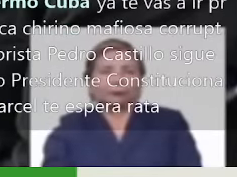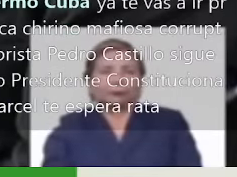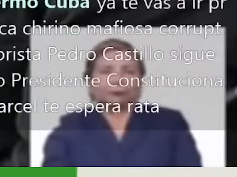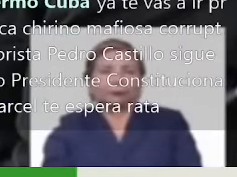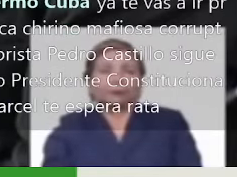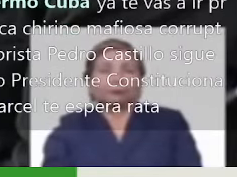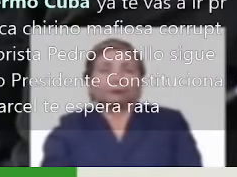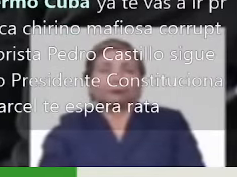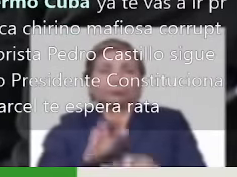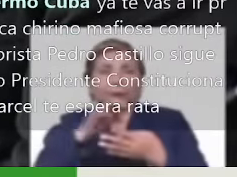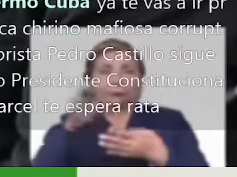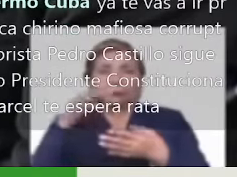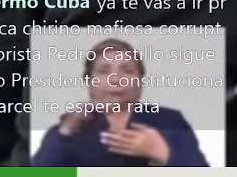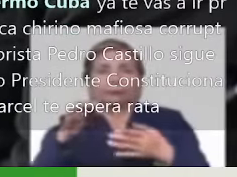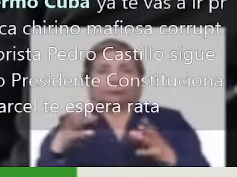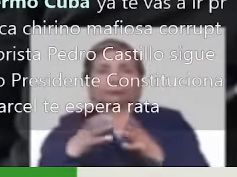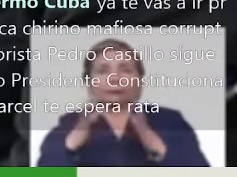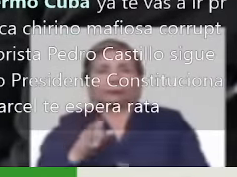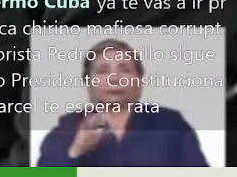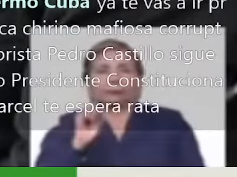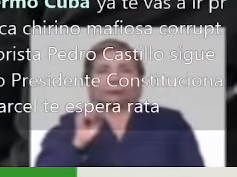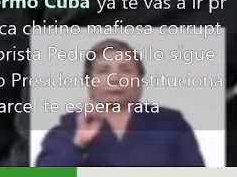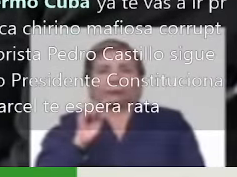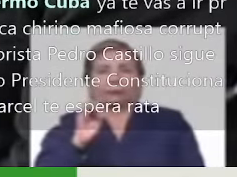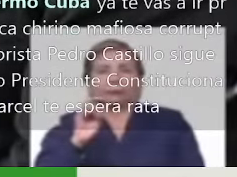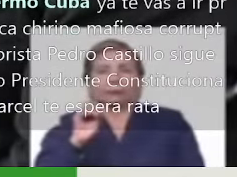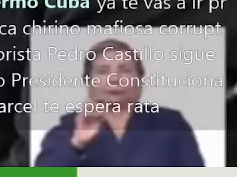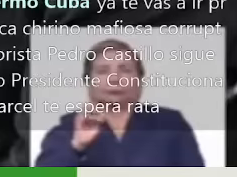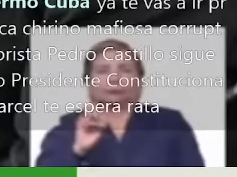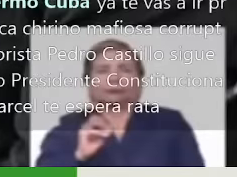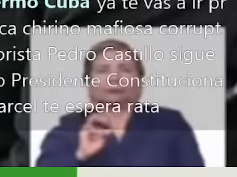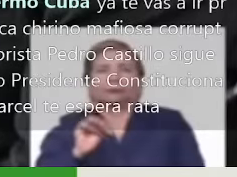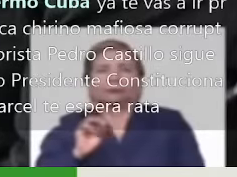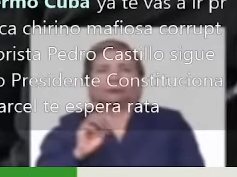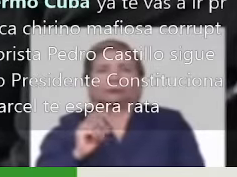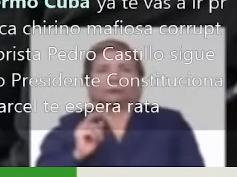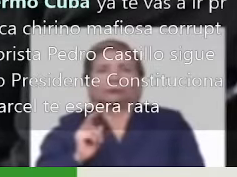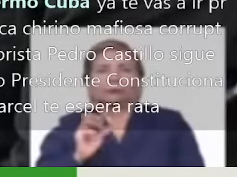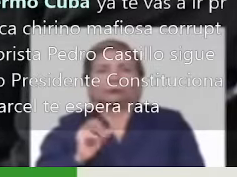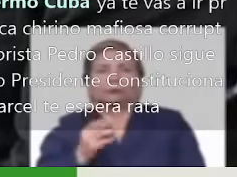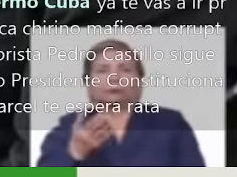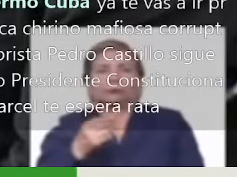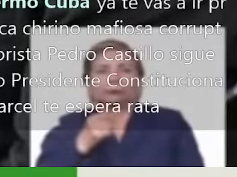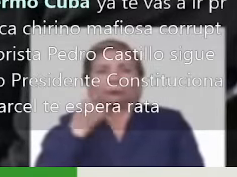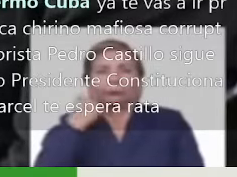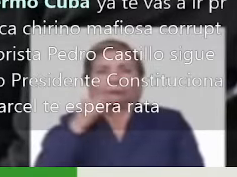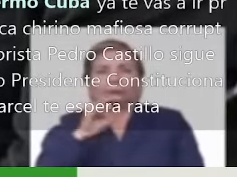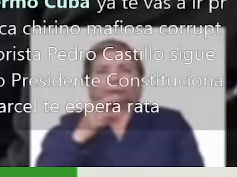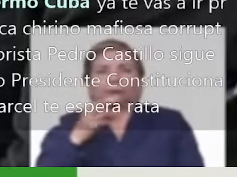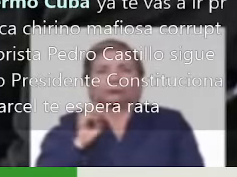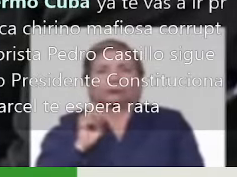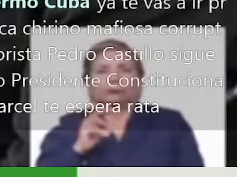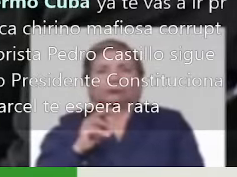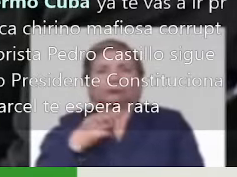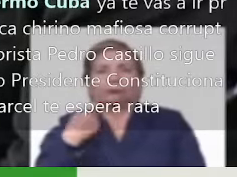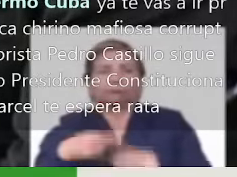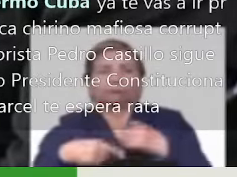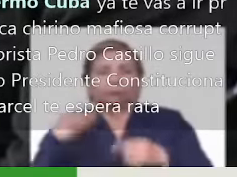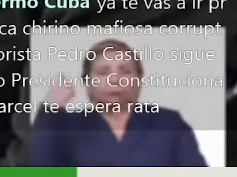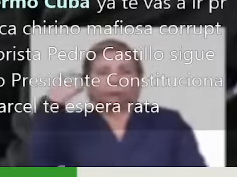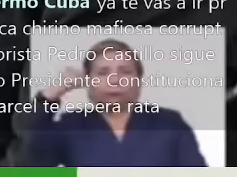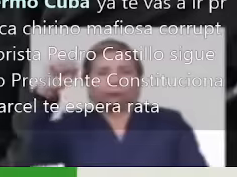Se registra la asistencia del congresista Segundo Montalvo. Señor Chimabukuro, ¿viajaba con frecuencia